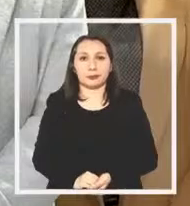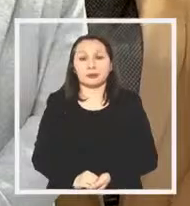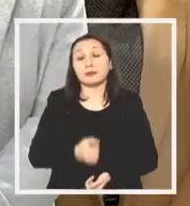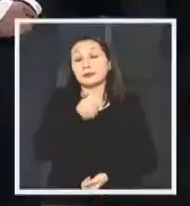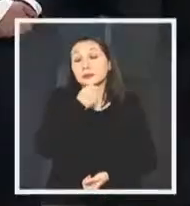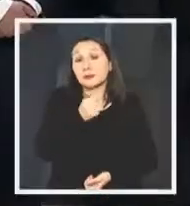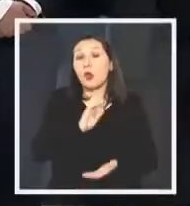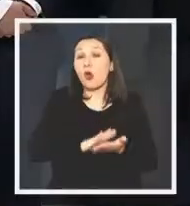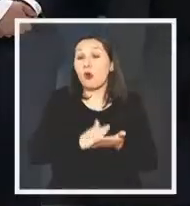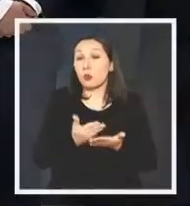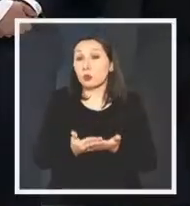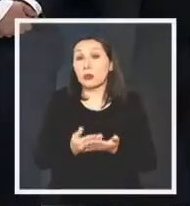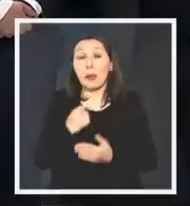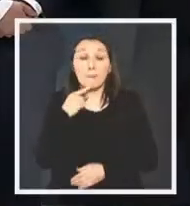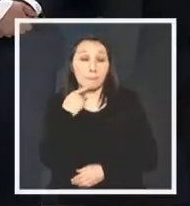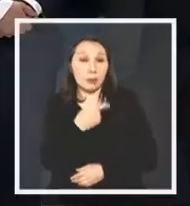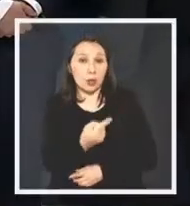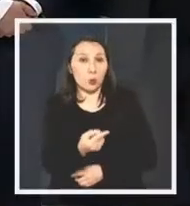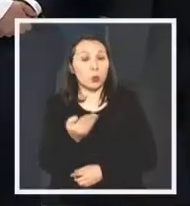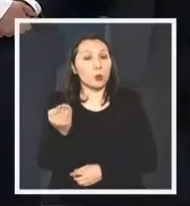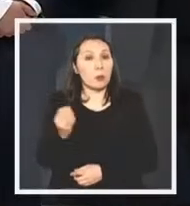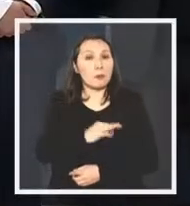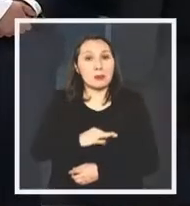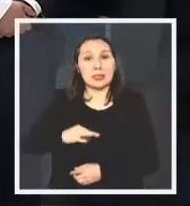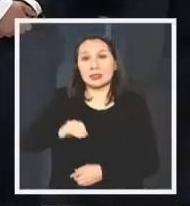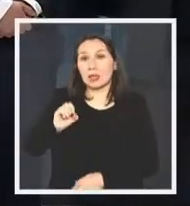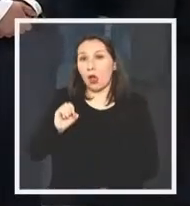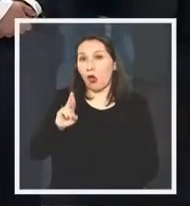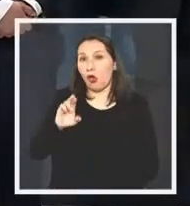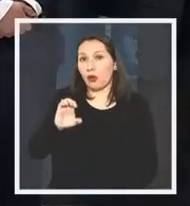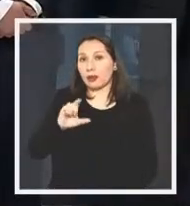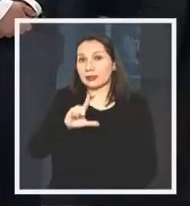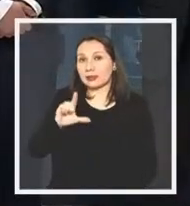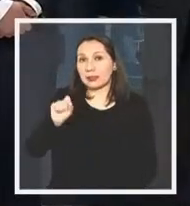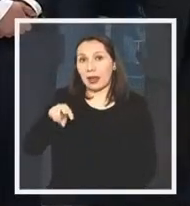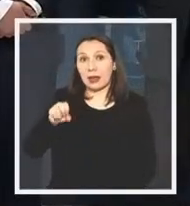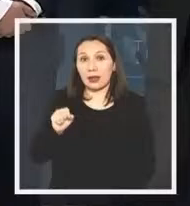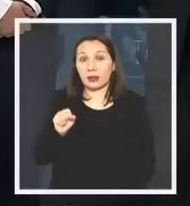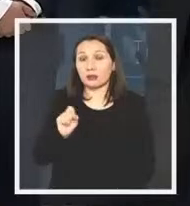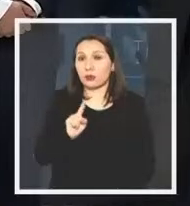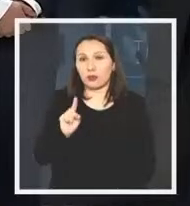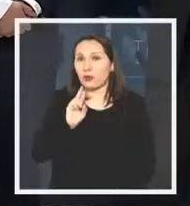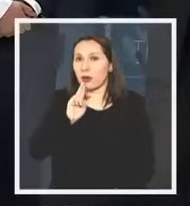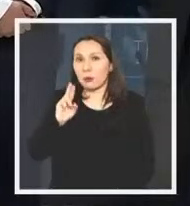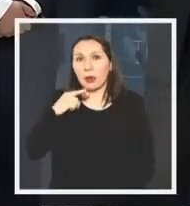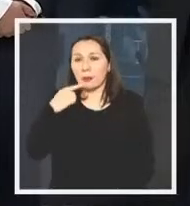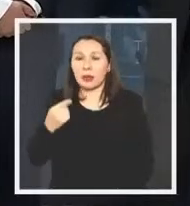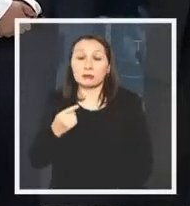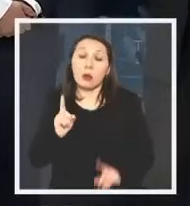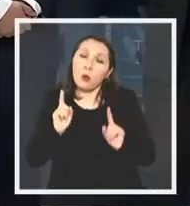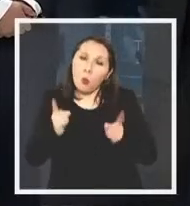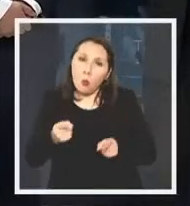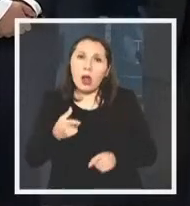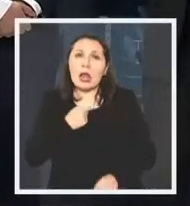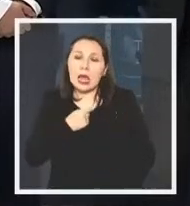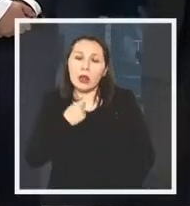Cómo estás esta pregunta es para la ministrariana Sí es que no está contestando